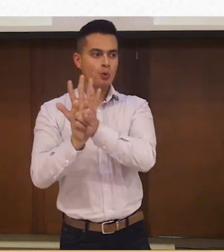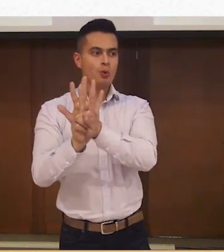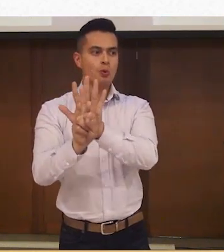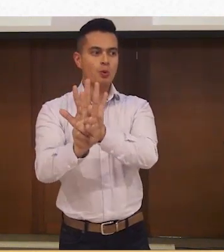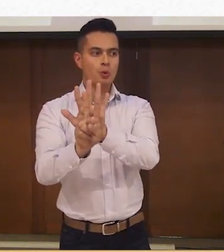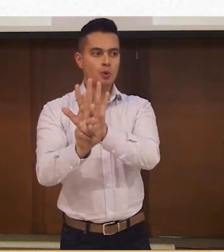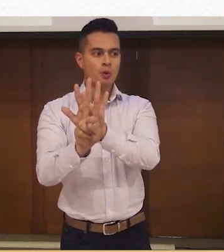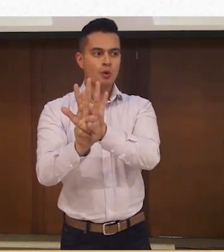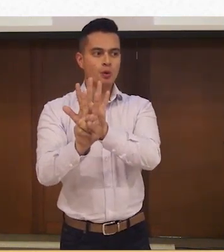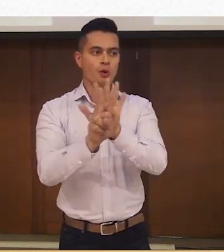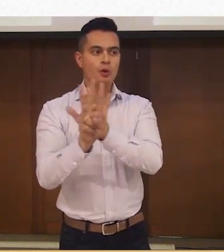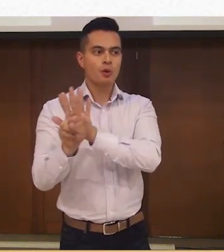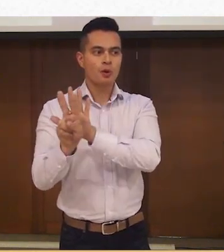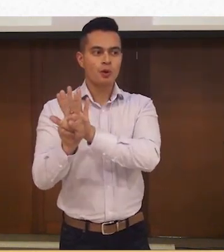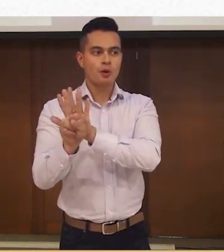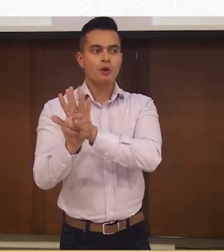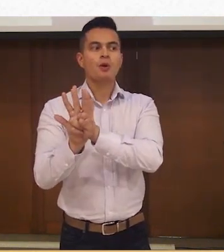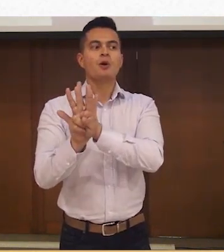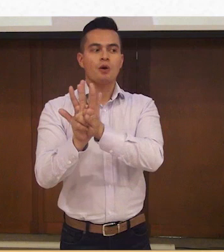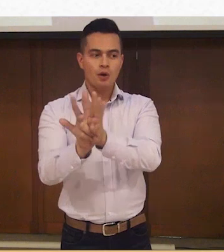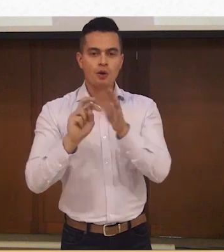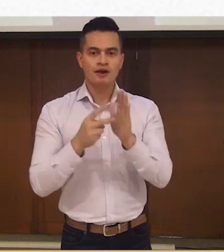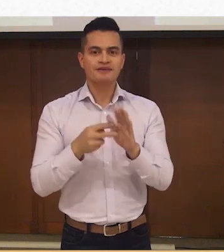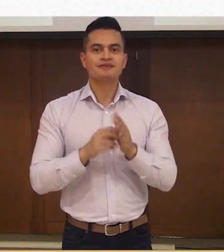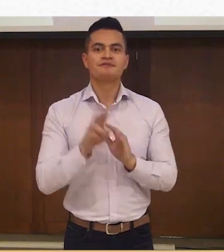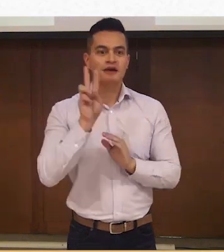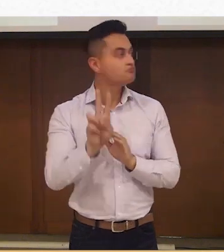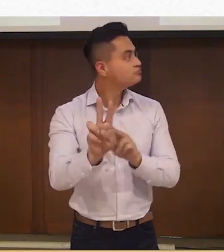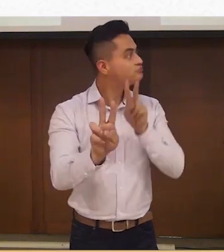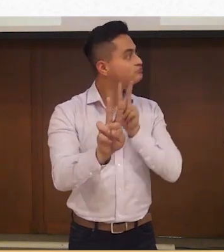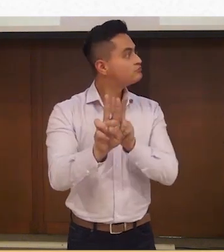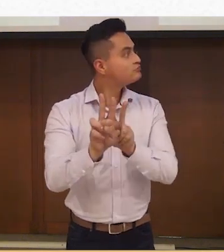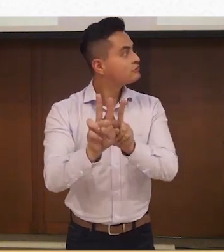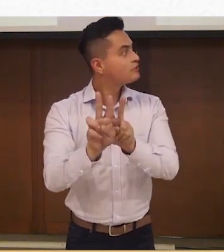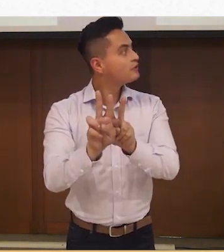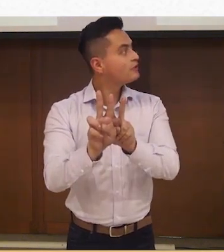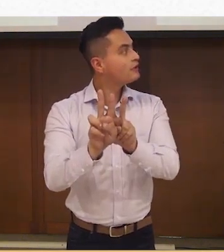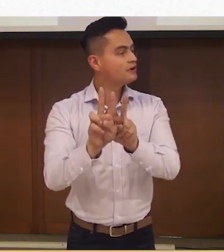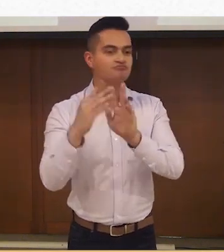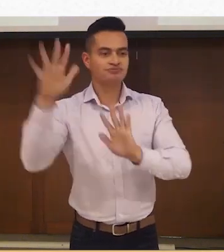sí. Y aquí va el muchachito con el paisaje atrás.